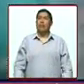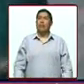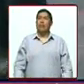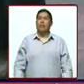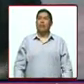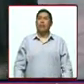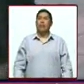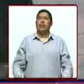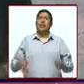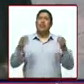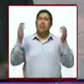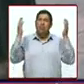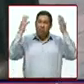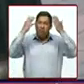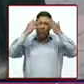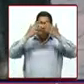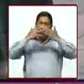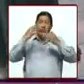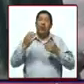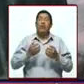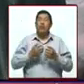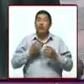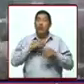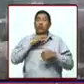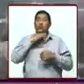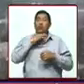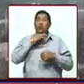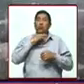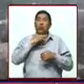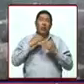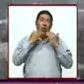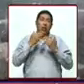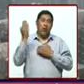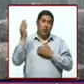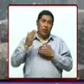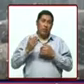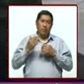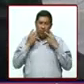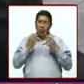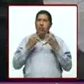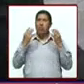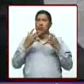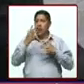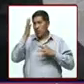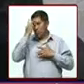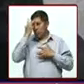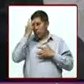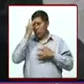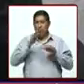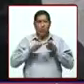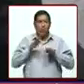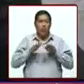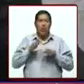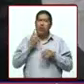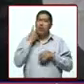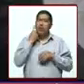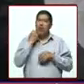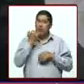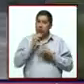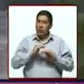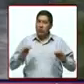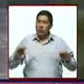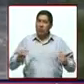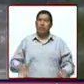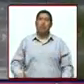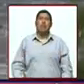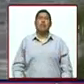Un poco nublado, con mucha contaminación tal vez. Gracias a este humo tal vez está habiendo muchas enfermedades que está habiendo recién en los niños tal